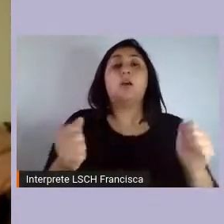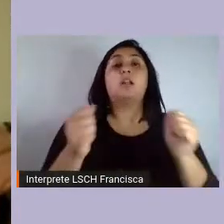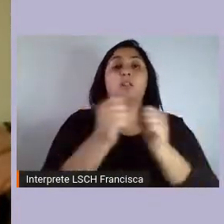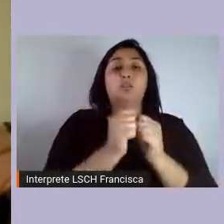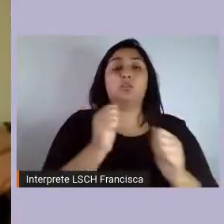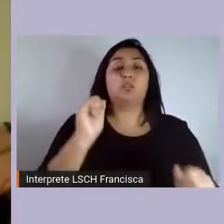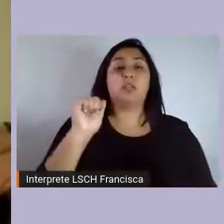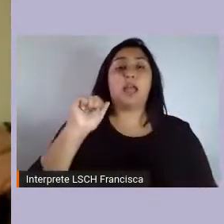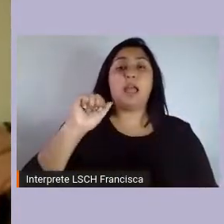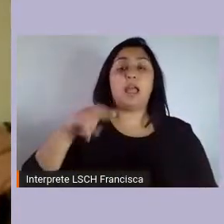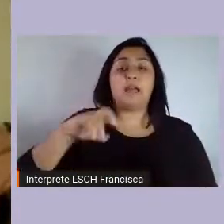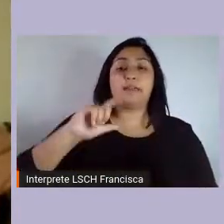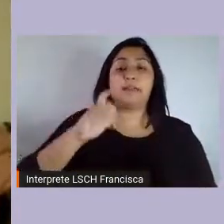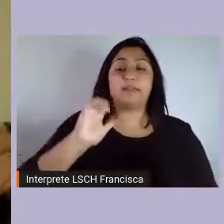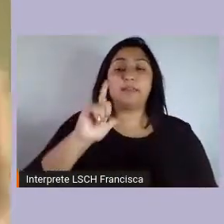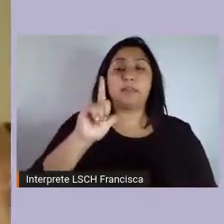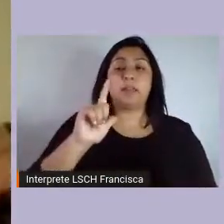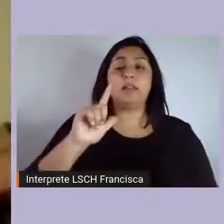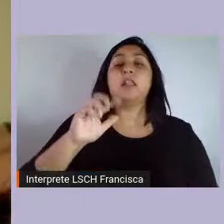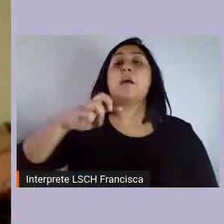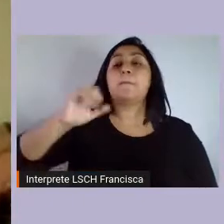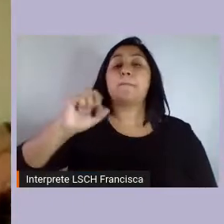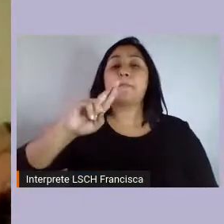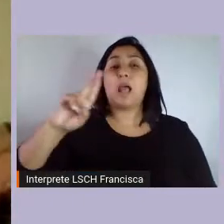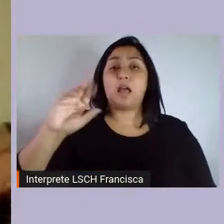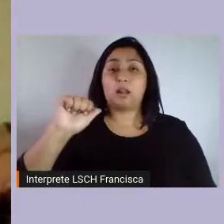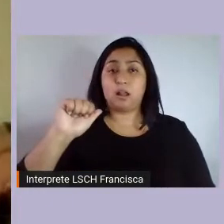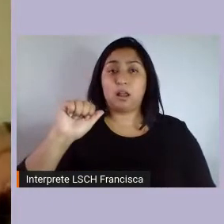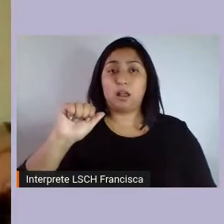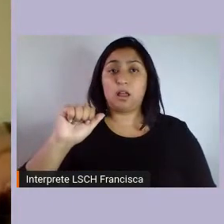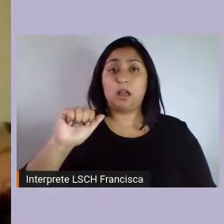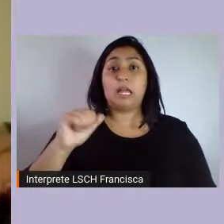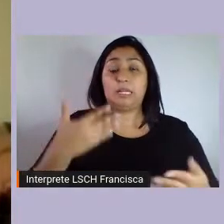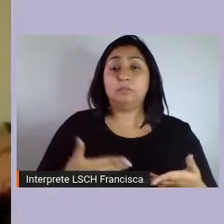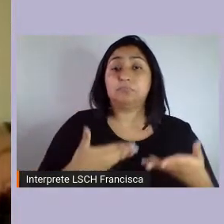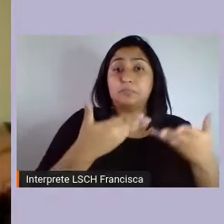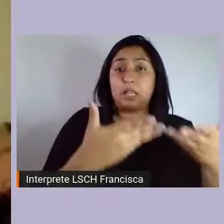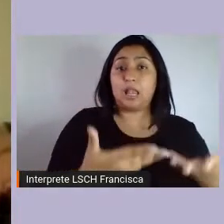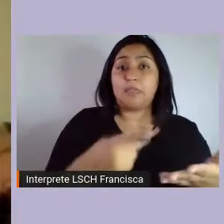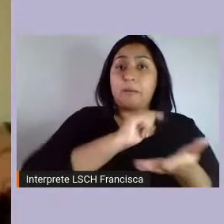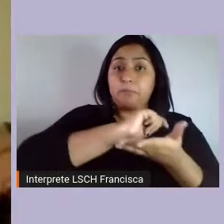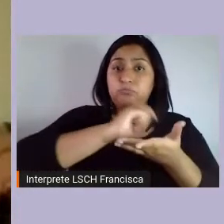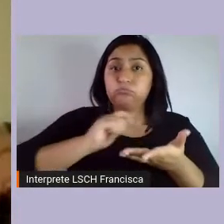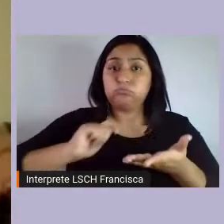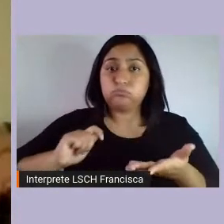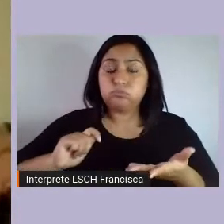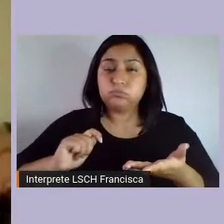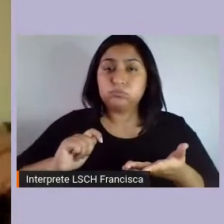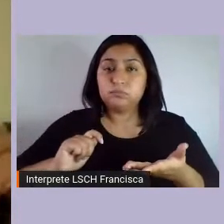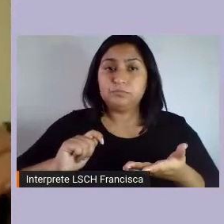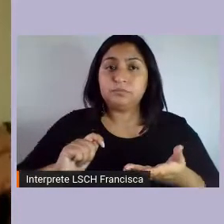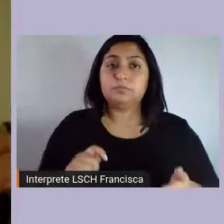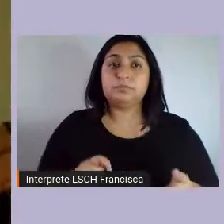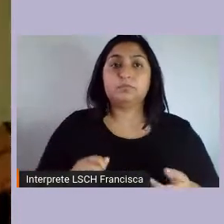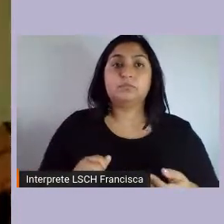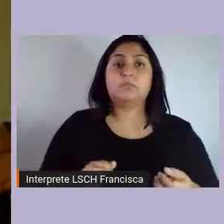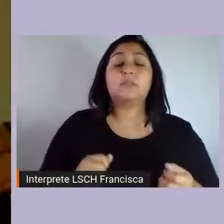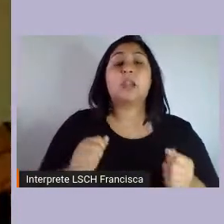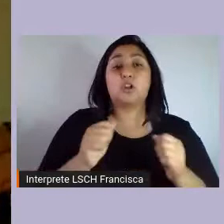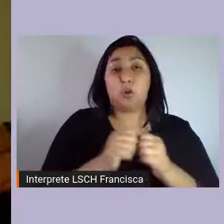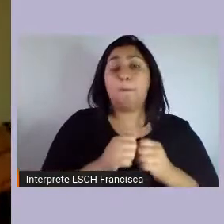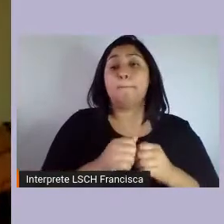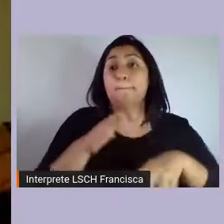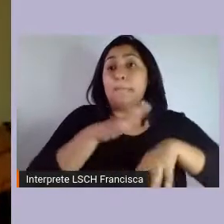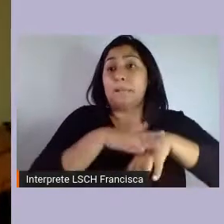Parra y él entonces hace llegar los manuscritos con la anuencia también de Isabel, y